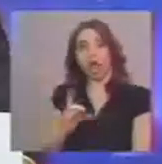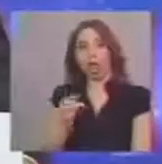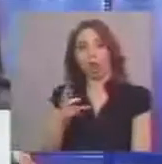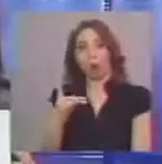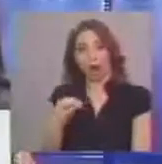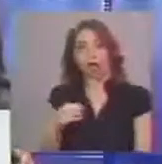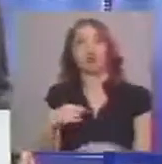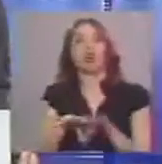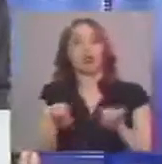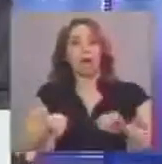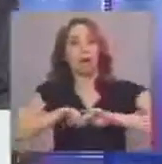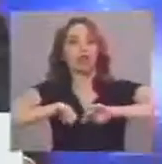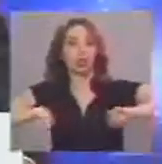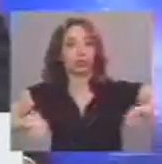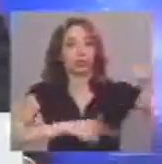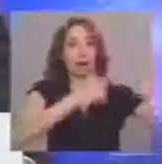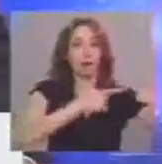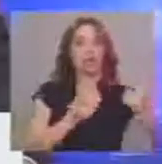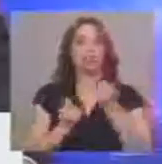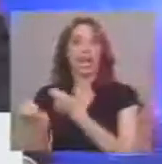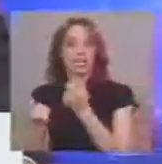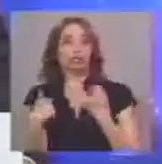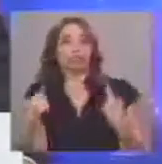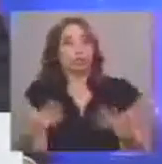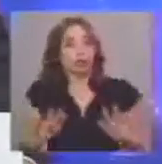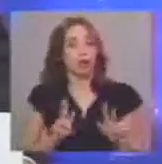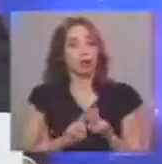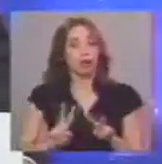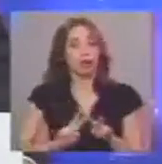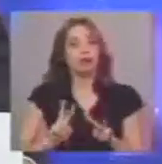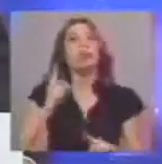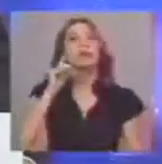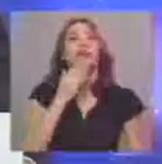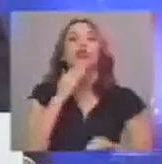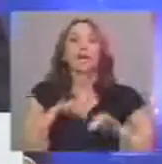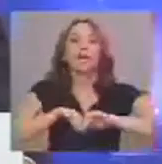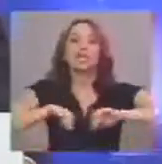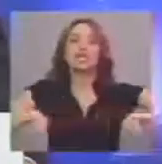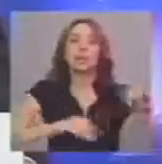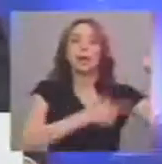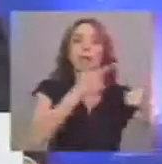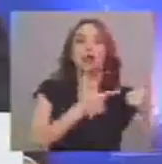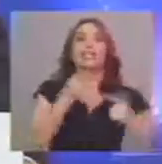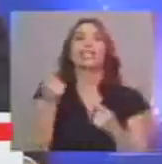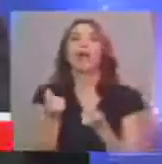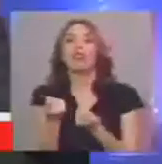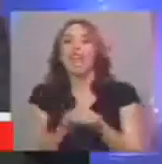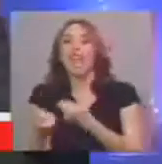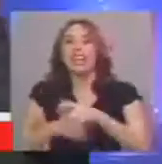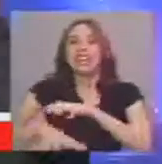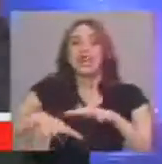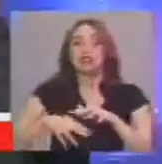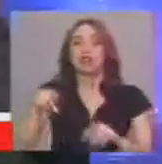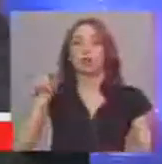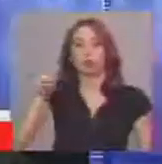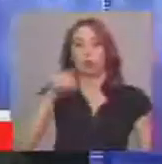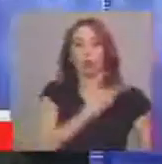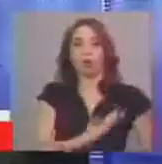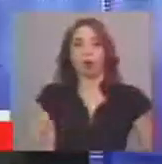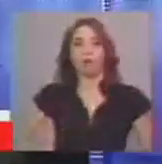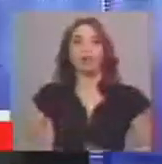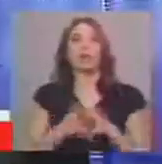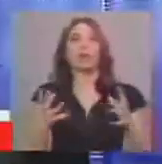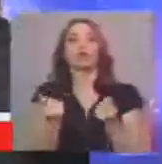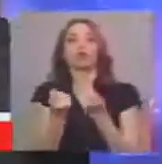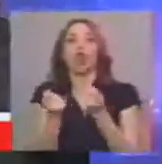que yo estoy de acuerdo en que hay que separar la política de los negocios, y lo hice. Pero también hay que separar la política de los negociados, porque en el gobierno tuyo, Eduardo, hubo